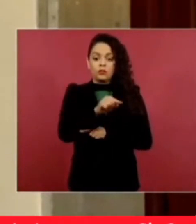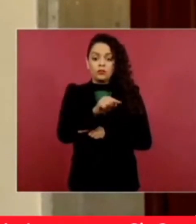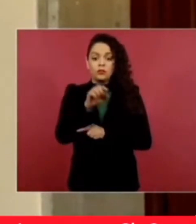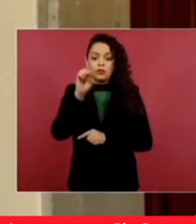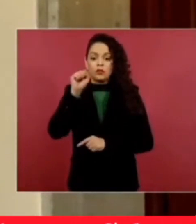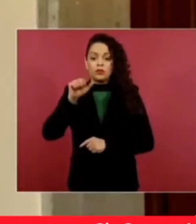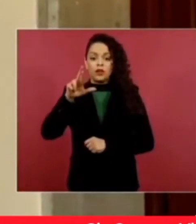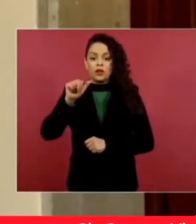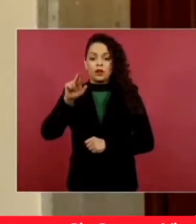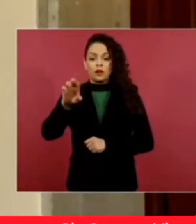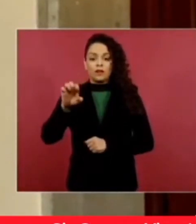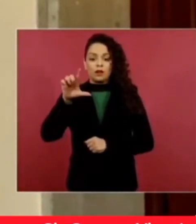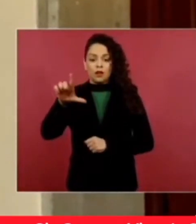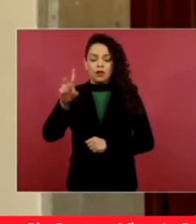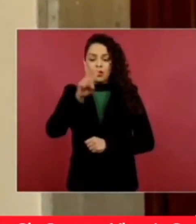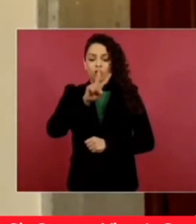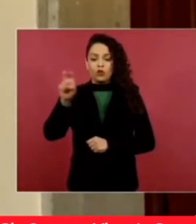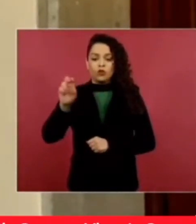son